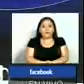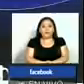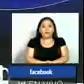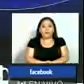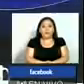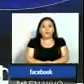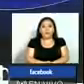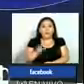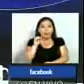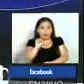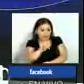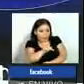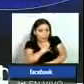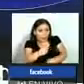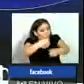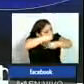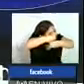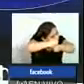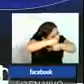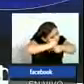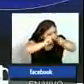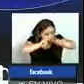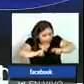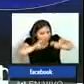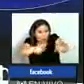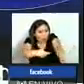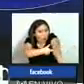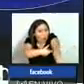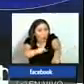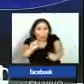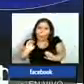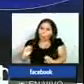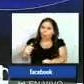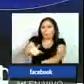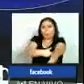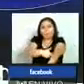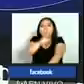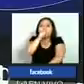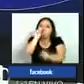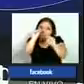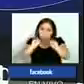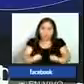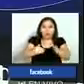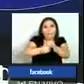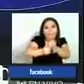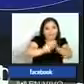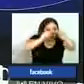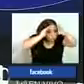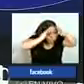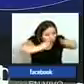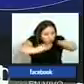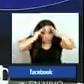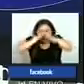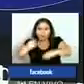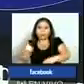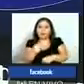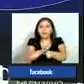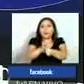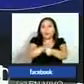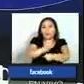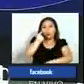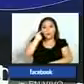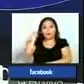Y los laboratorios clínicos y hospitales privados ya podrán realizar pruebas y atender a pacientes con COVID-19. El siguiente